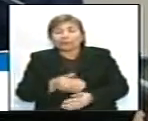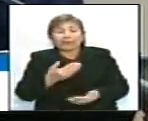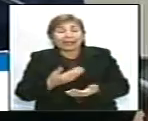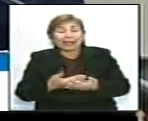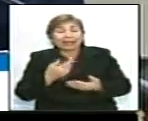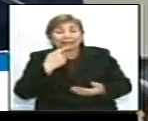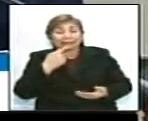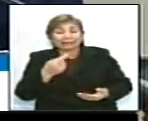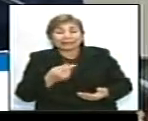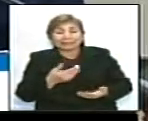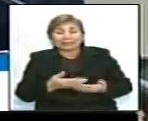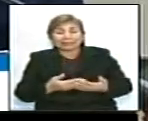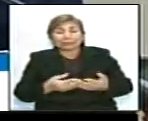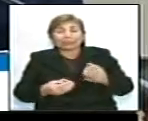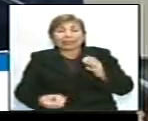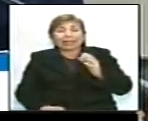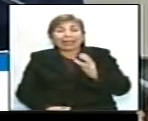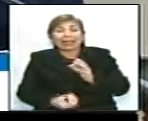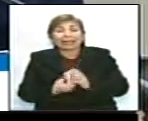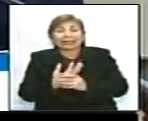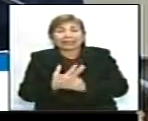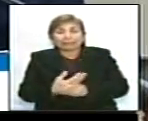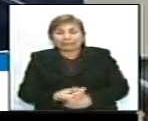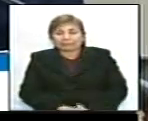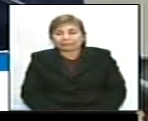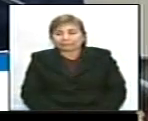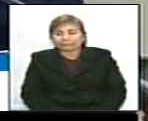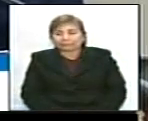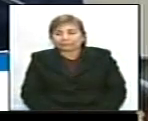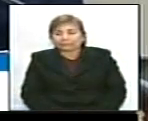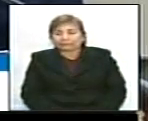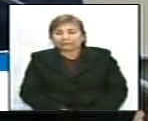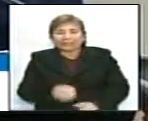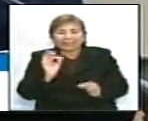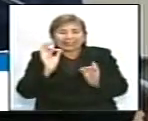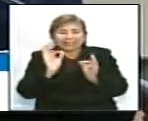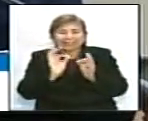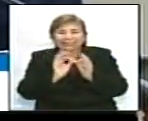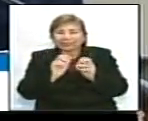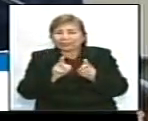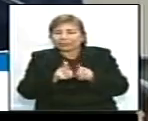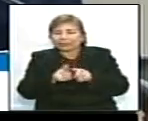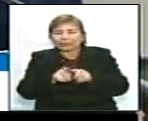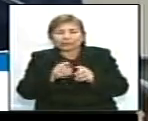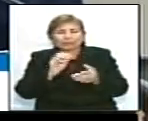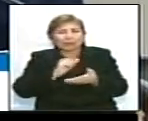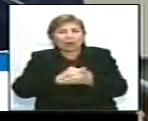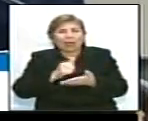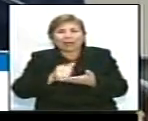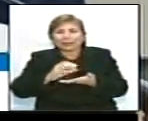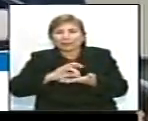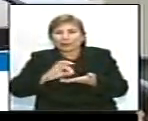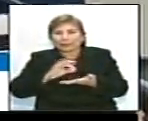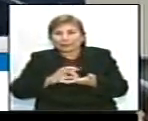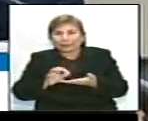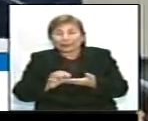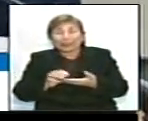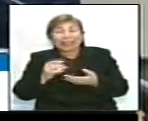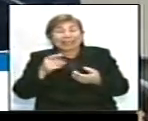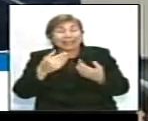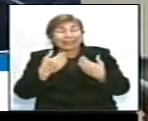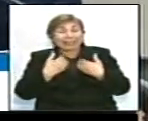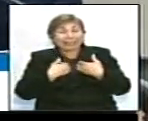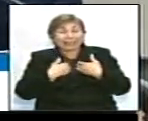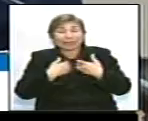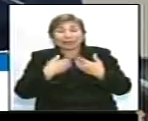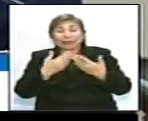es el caso de Arequipa, ¿no? Siguiente. Y tenemos exactamente lo mismo, arroz, ¿no? Entonces, teniendo